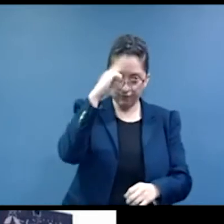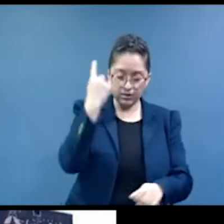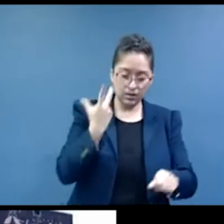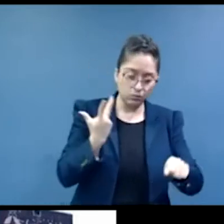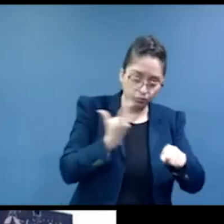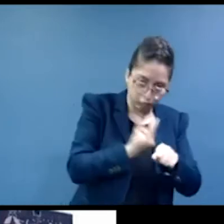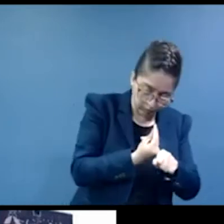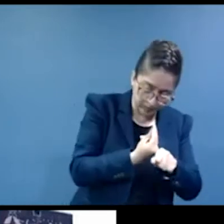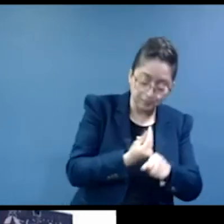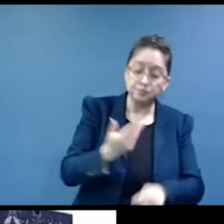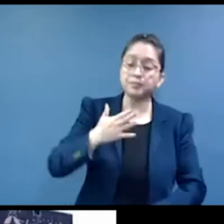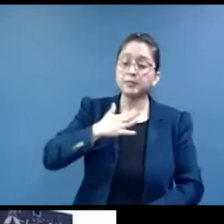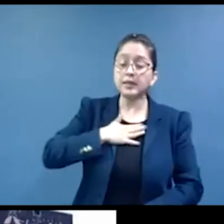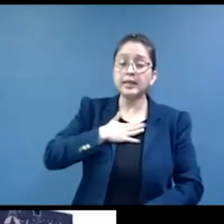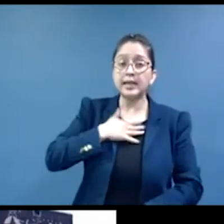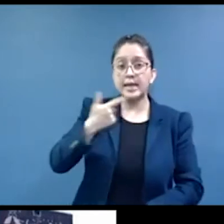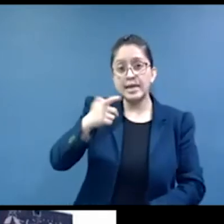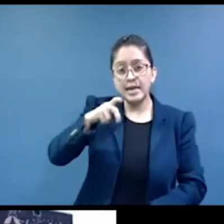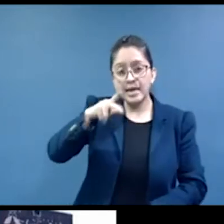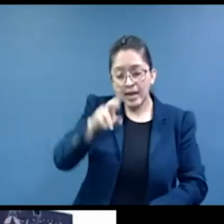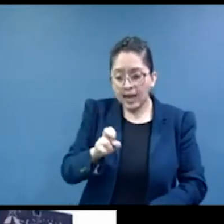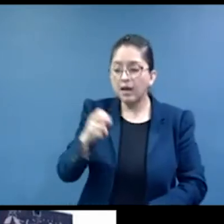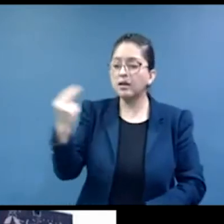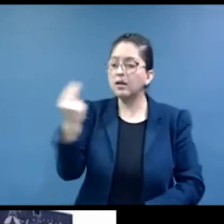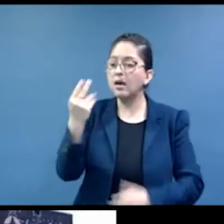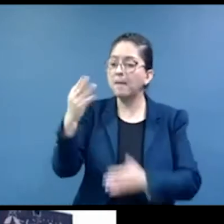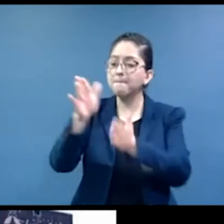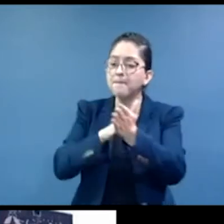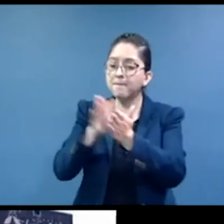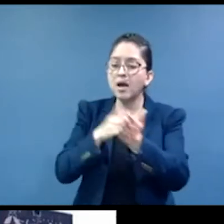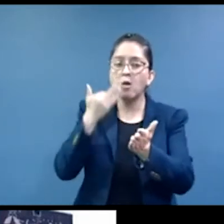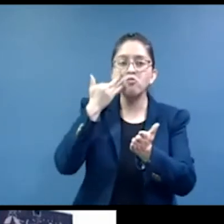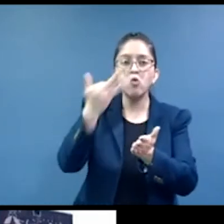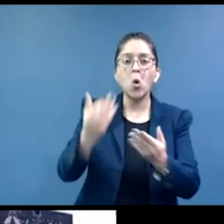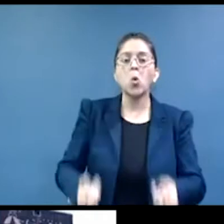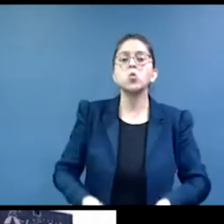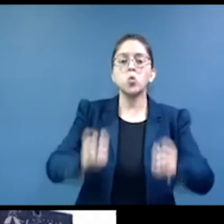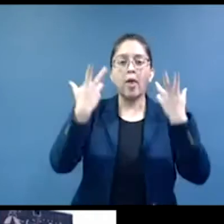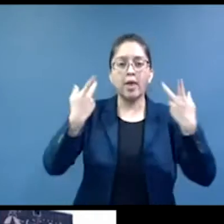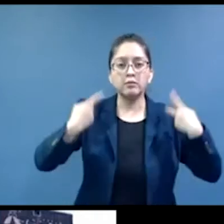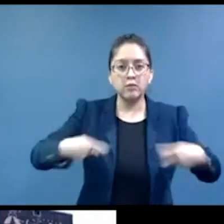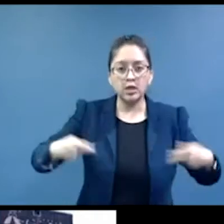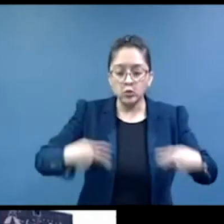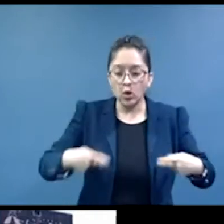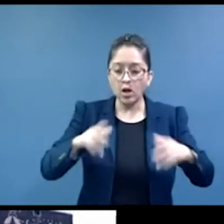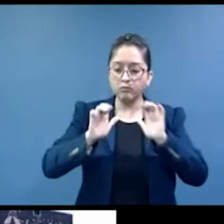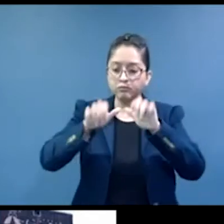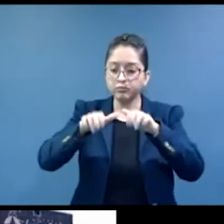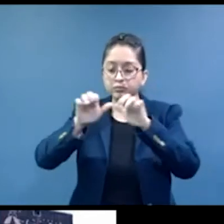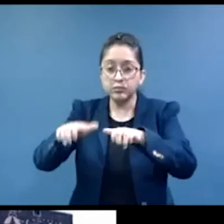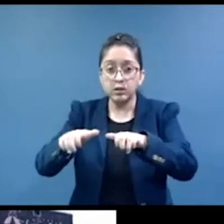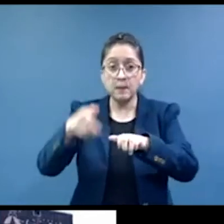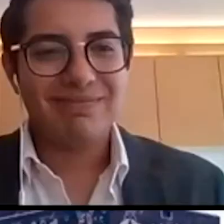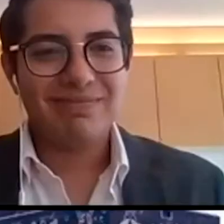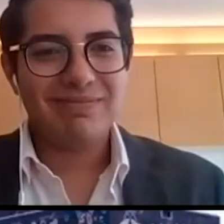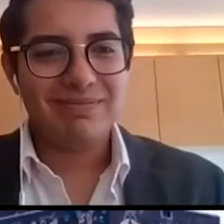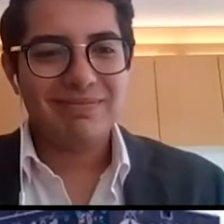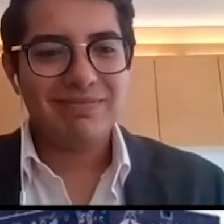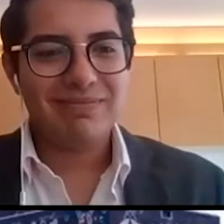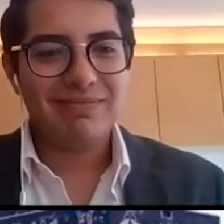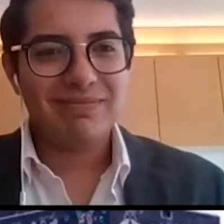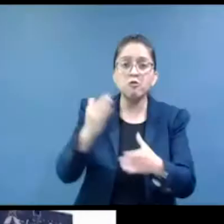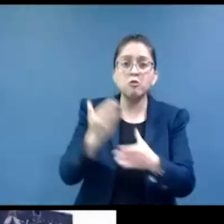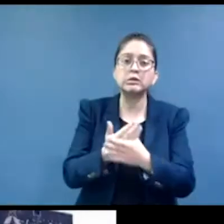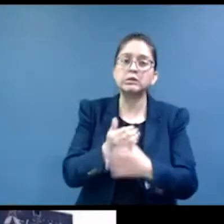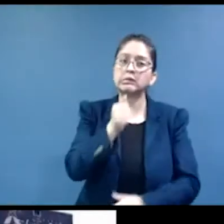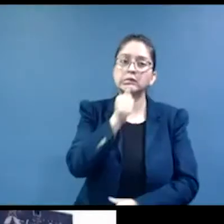sus programas. Sin embargo, hasta este momento, bueno, esta recomendación no ha sido atendida. Creo que hasta aquí la dejaría en esta primera parte, y